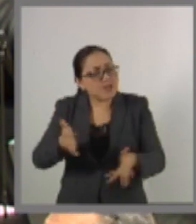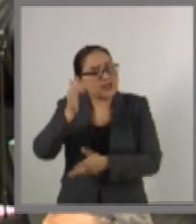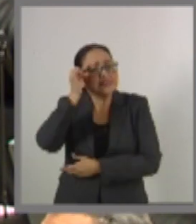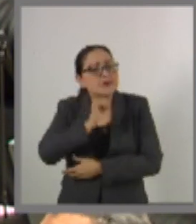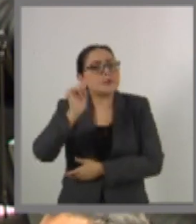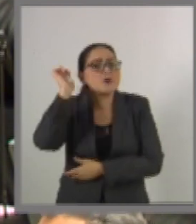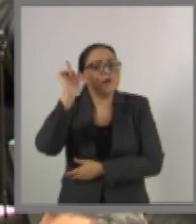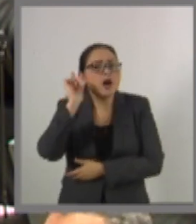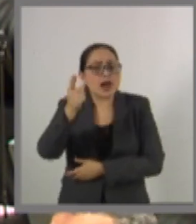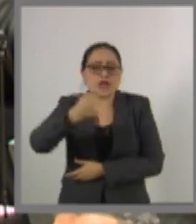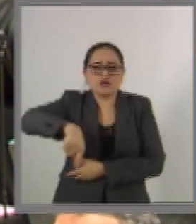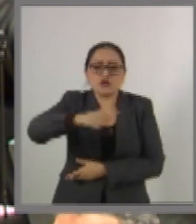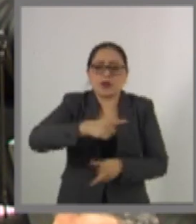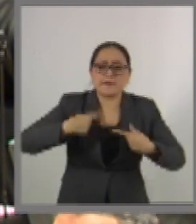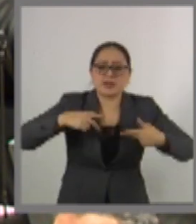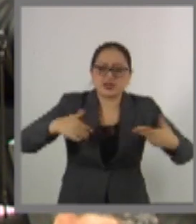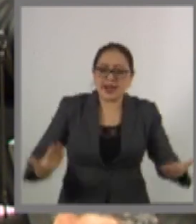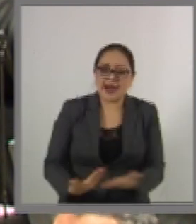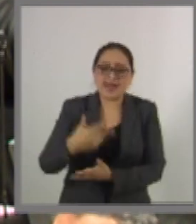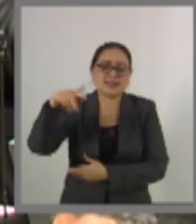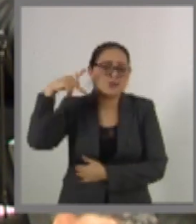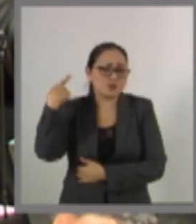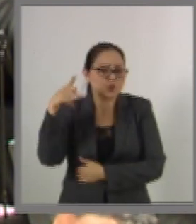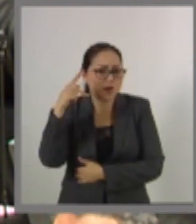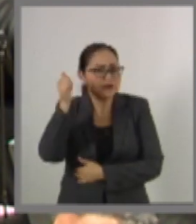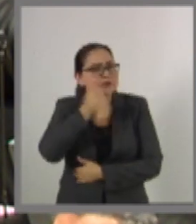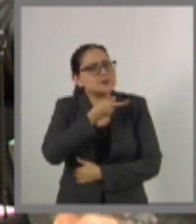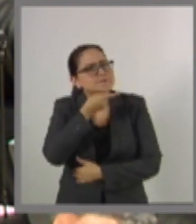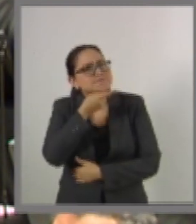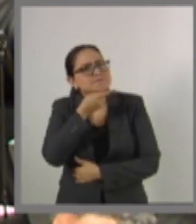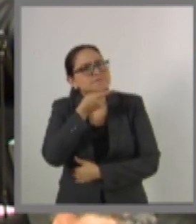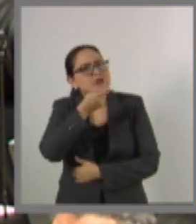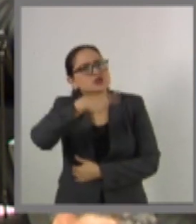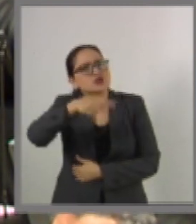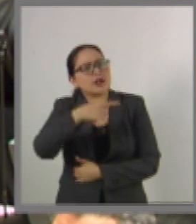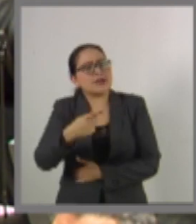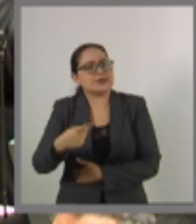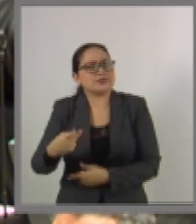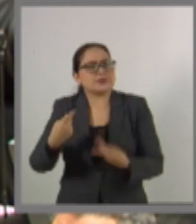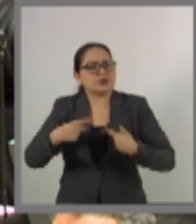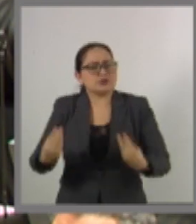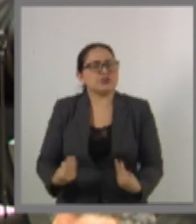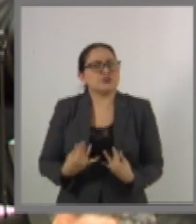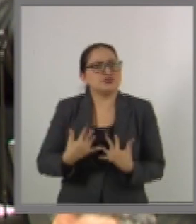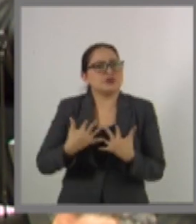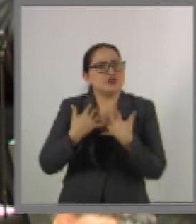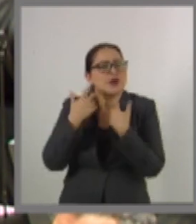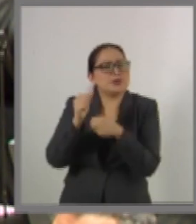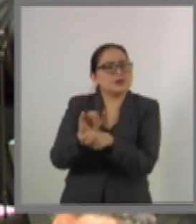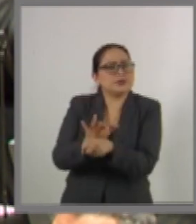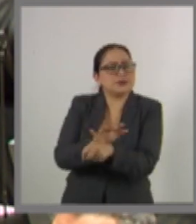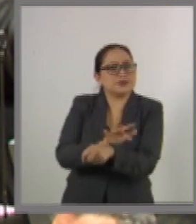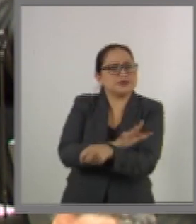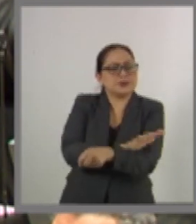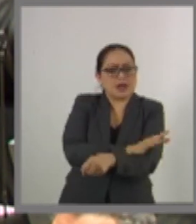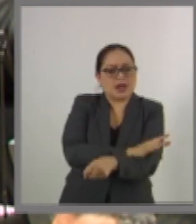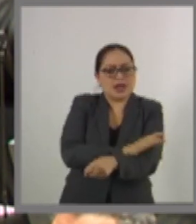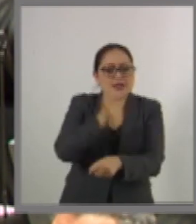que siempre animes a tus paisanos con tus discursos que vayan implícitos de la